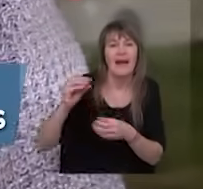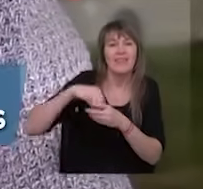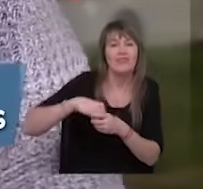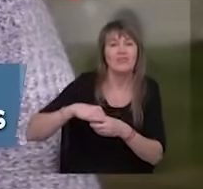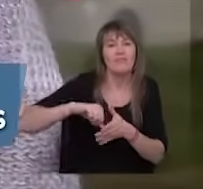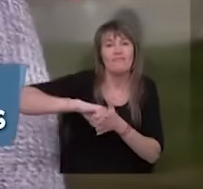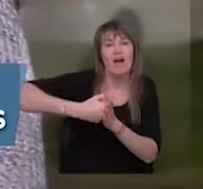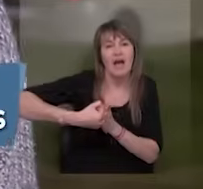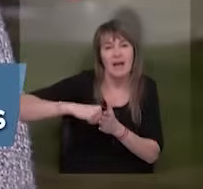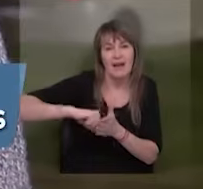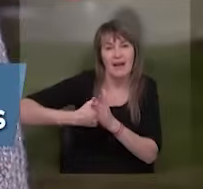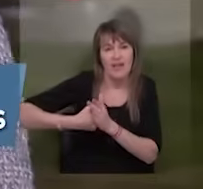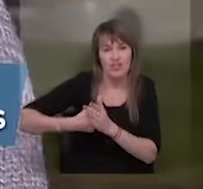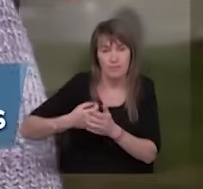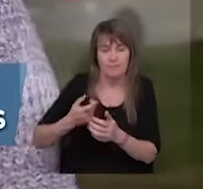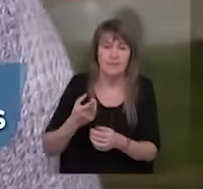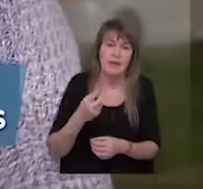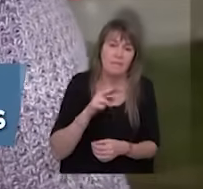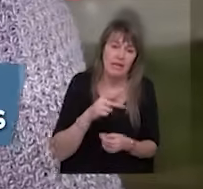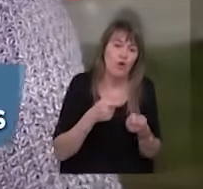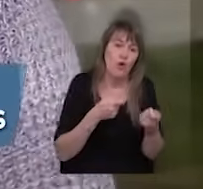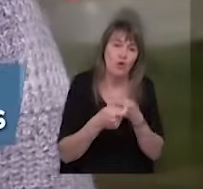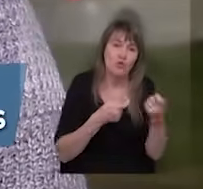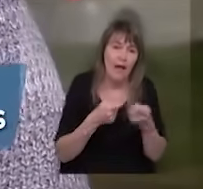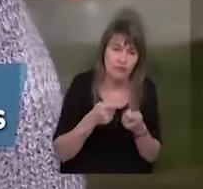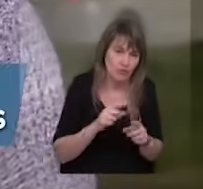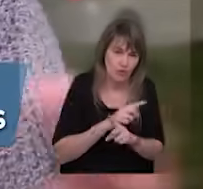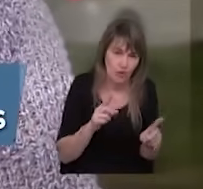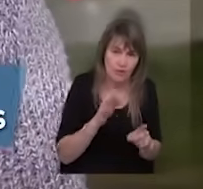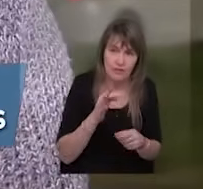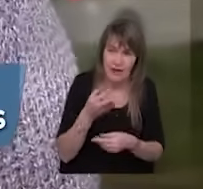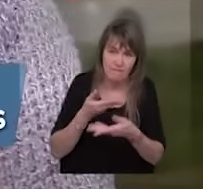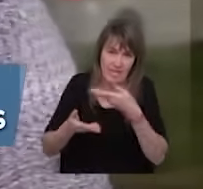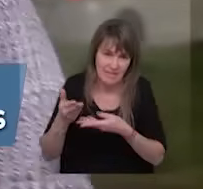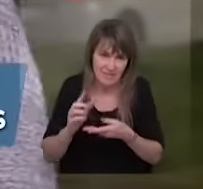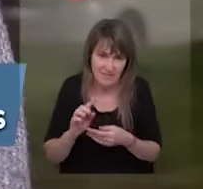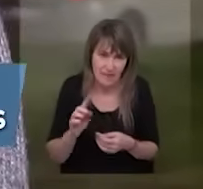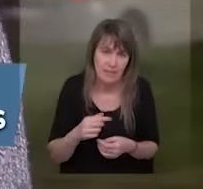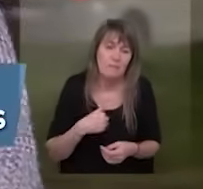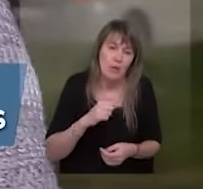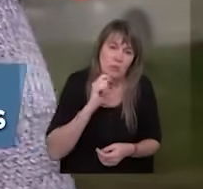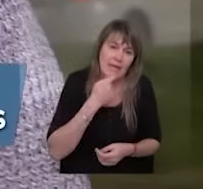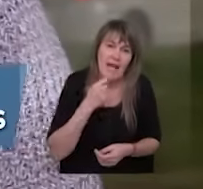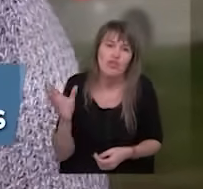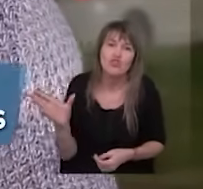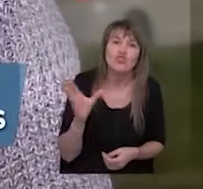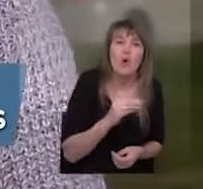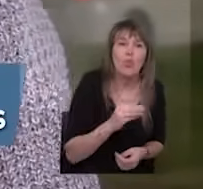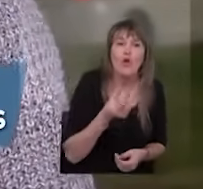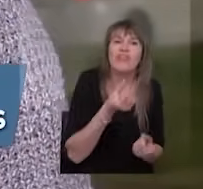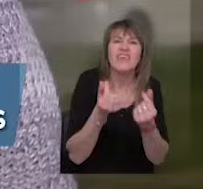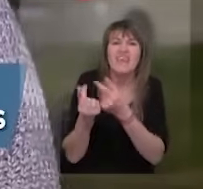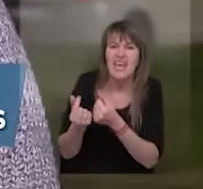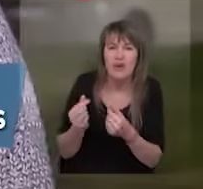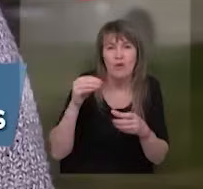bancarias Lamentablemente los gastos no Pero bueno eso sin duda creo que es un avance nosotros hubiéramos querido que todo el dinero se pueda trazar y